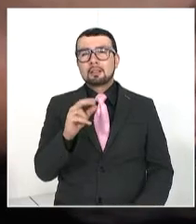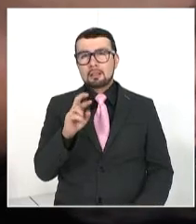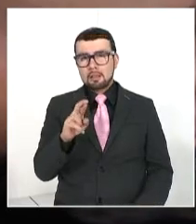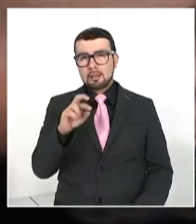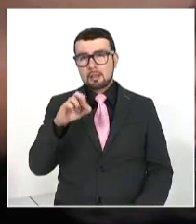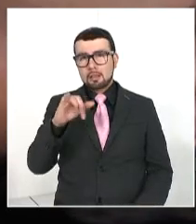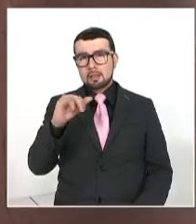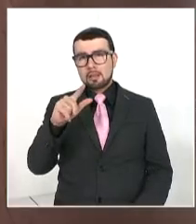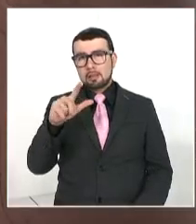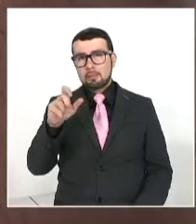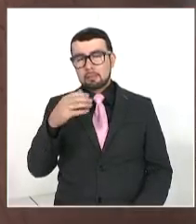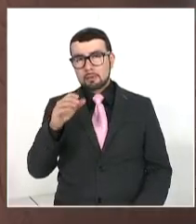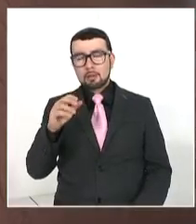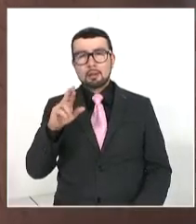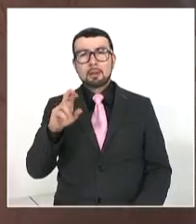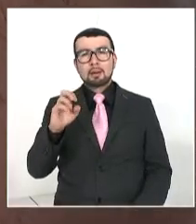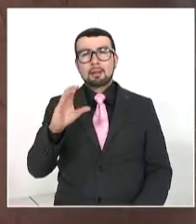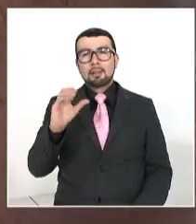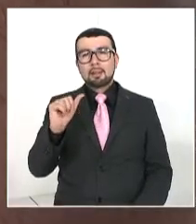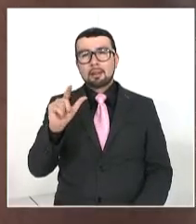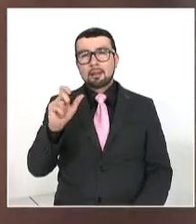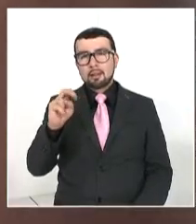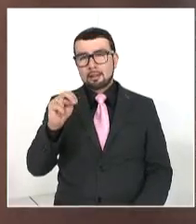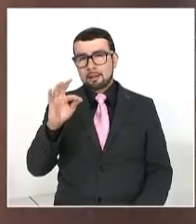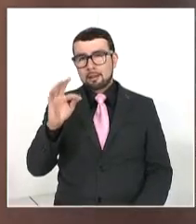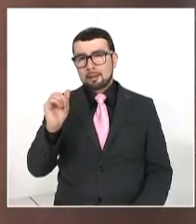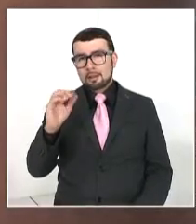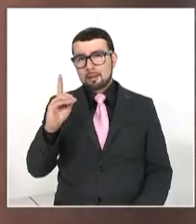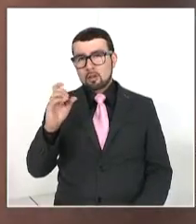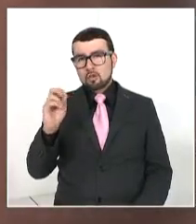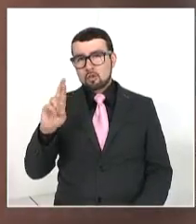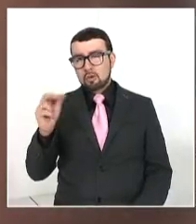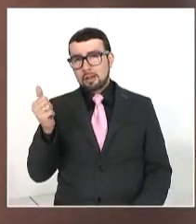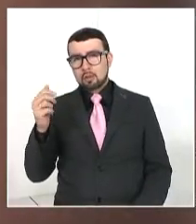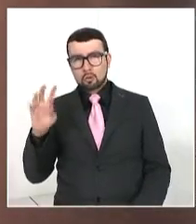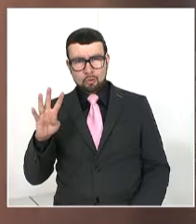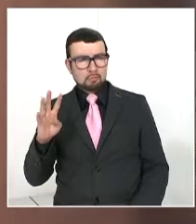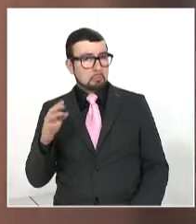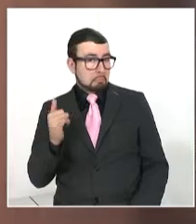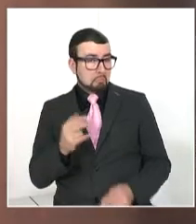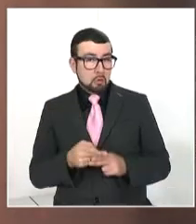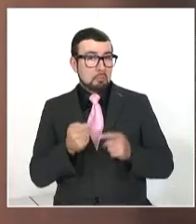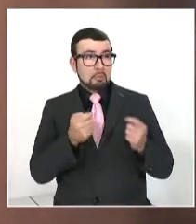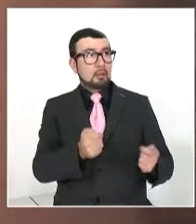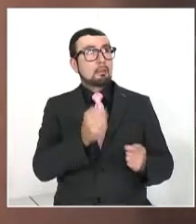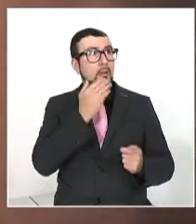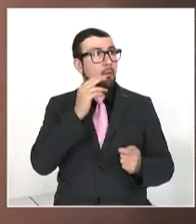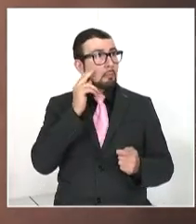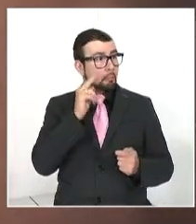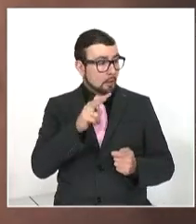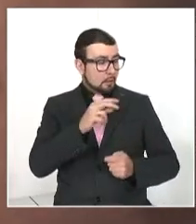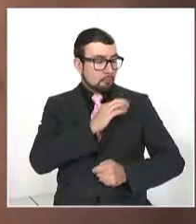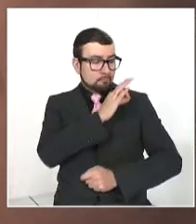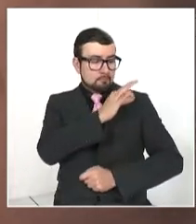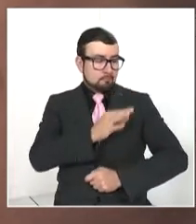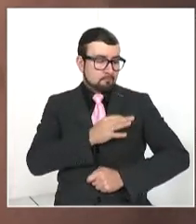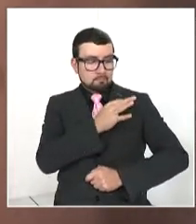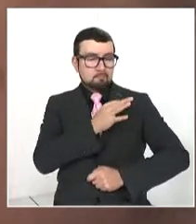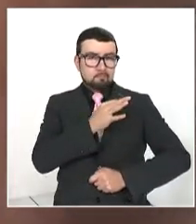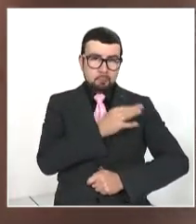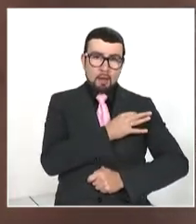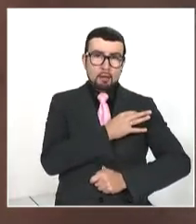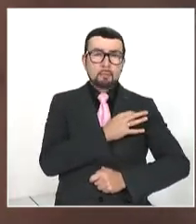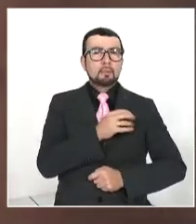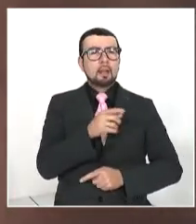bota. Si ustedes se dan cuenta, yo aquí hago un giro. La medicina tradicional china habla de tonificar